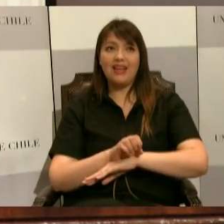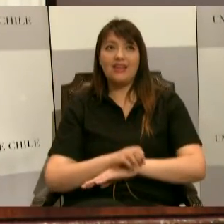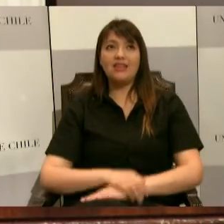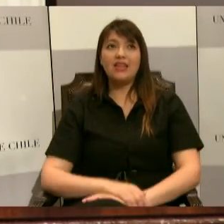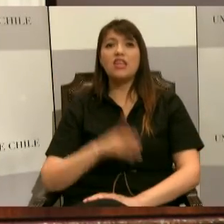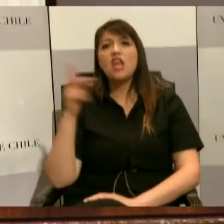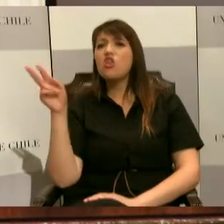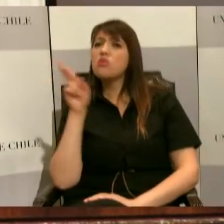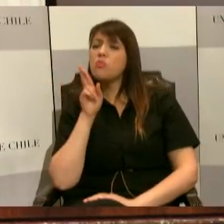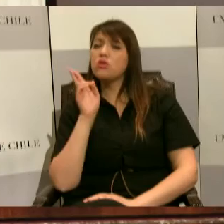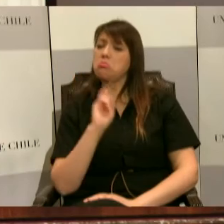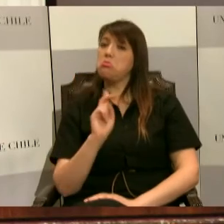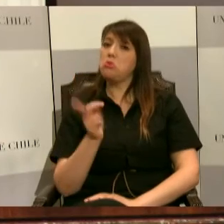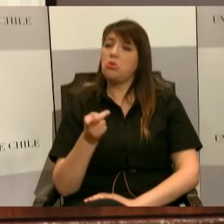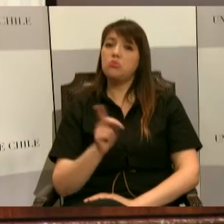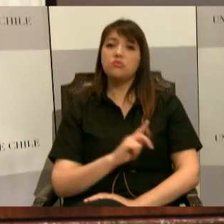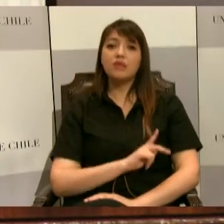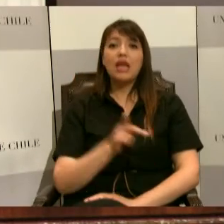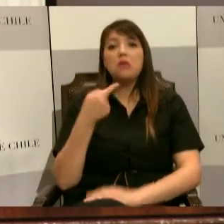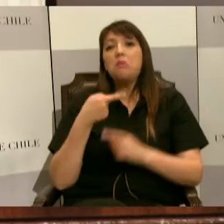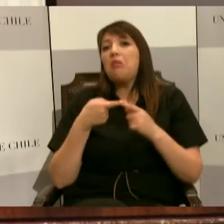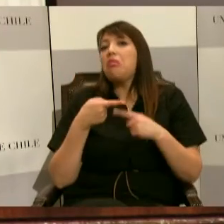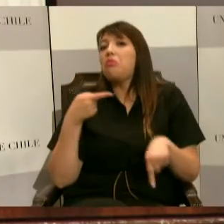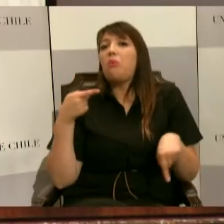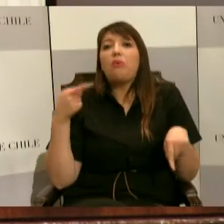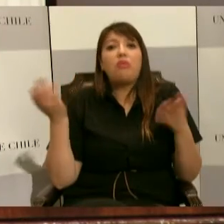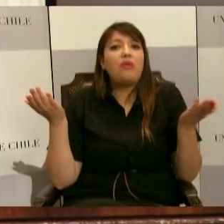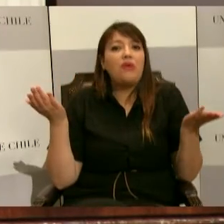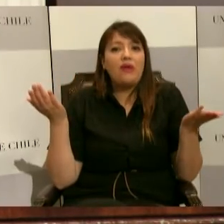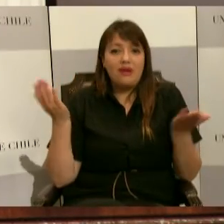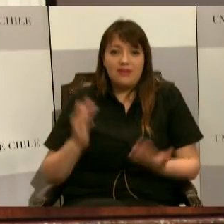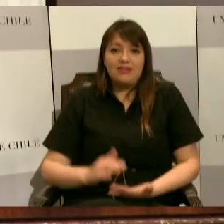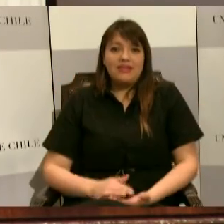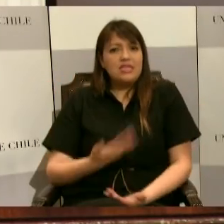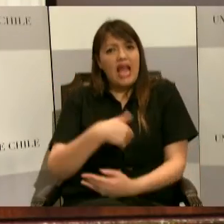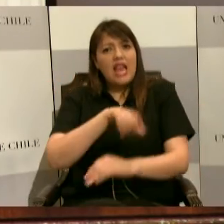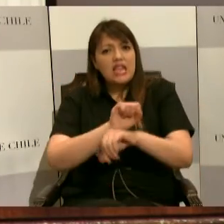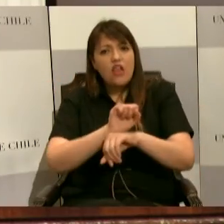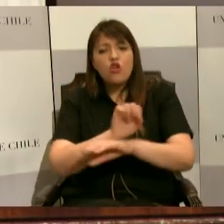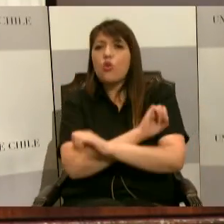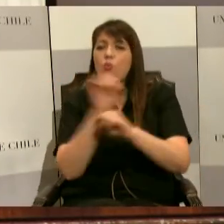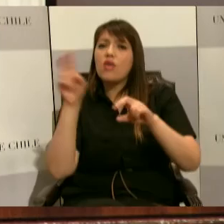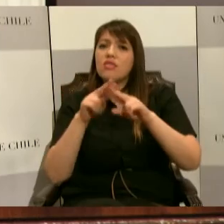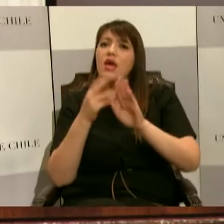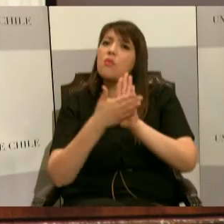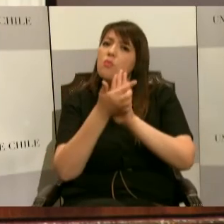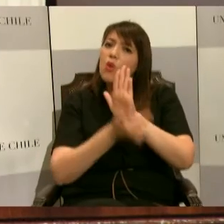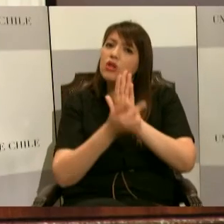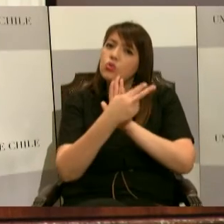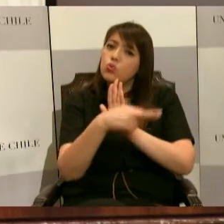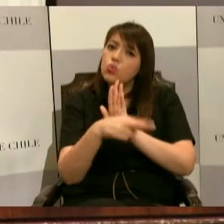El otro contestaría: no, eso es un absurdo imposible. Si el Estado no puede definir una política para sus propias